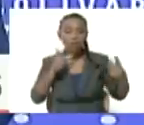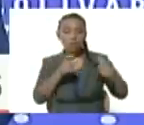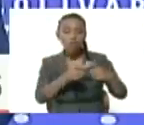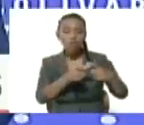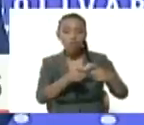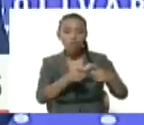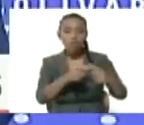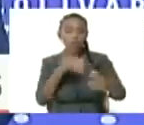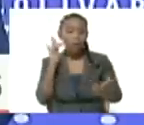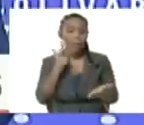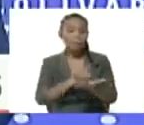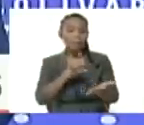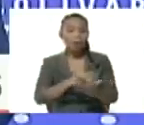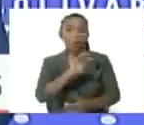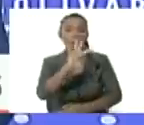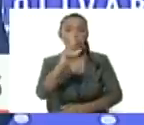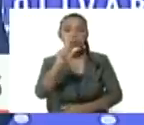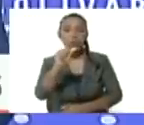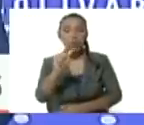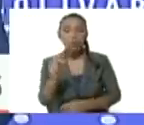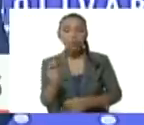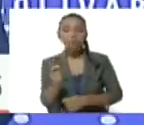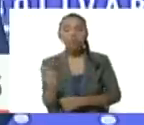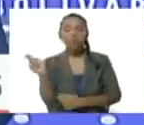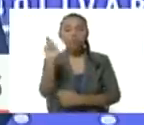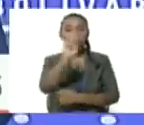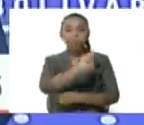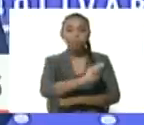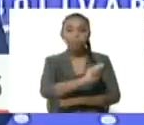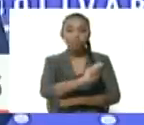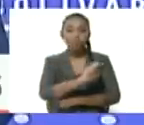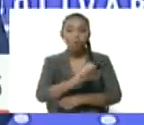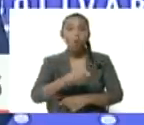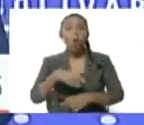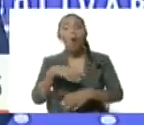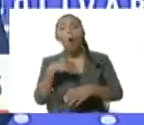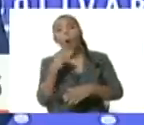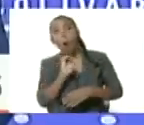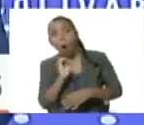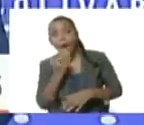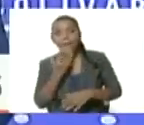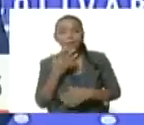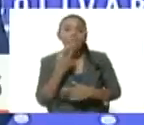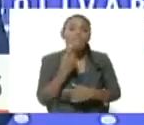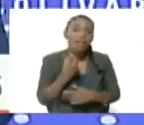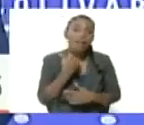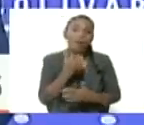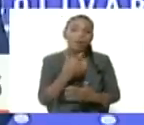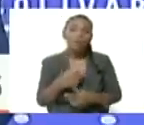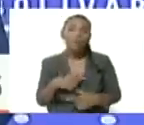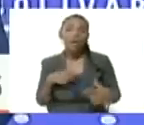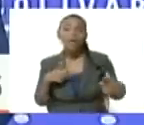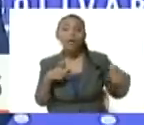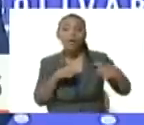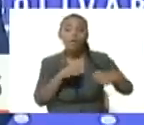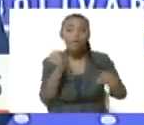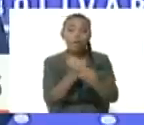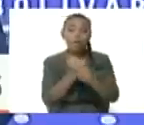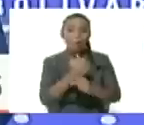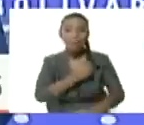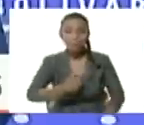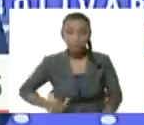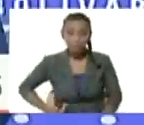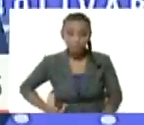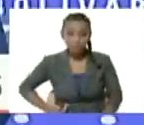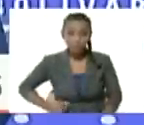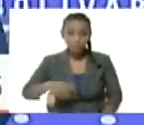con la presencia de los 41 miembros mensual o cuando haga falta, reuniones de trabajo con el presidente de la República por lo